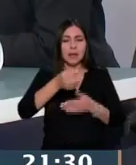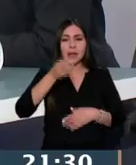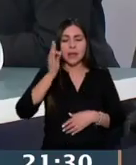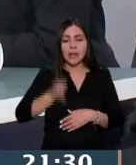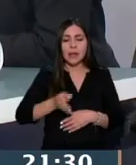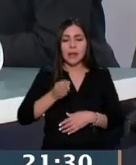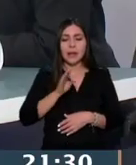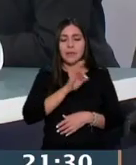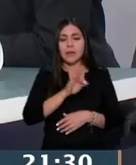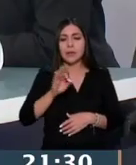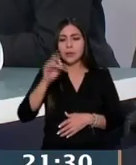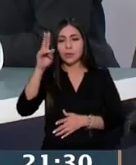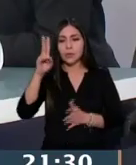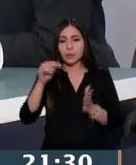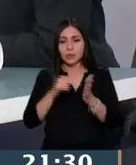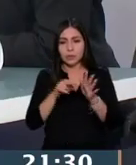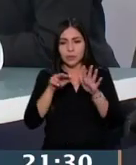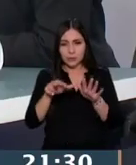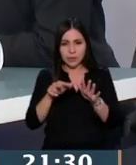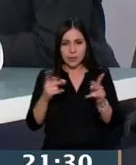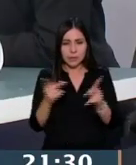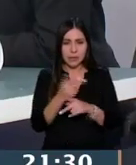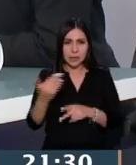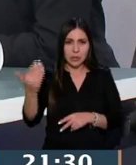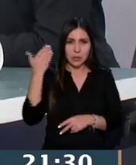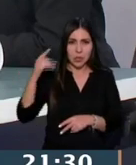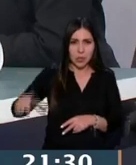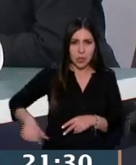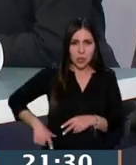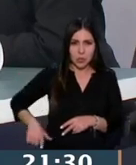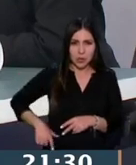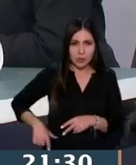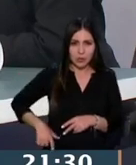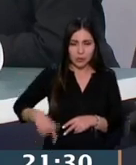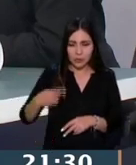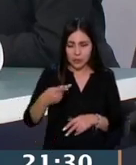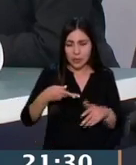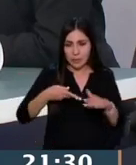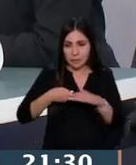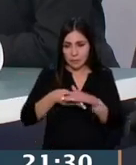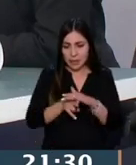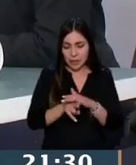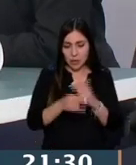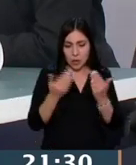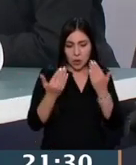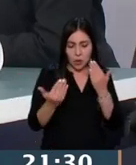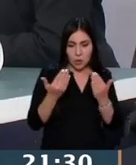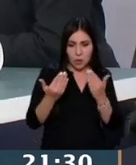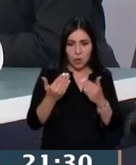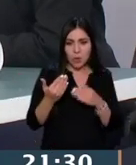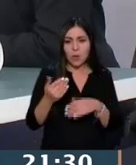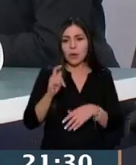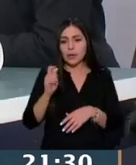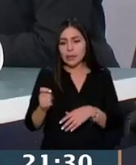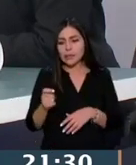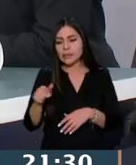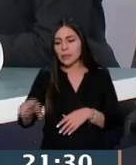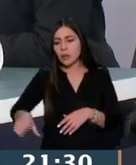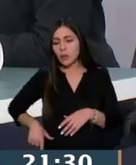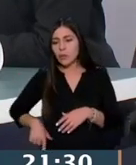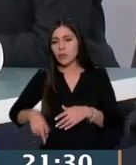en 2018, es decir, la administración anterior para el metro capitalino, con lo ejercido en